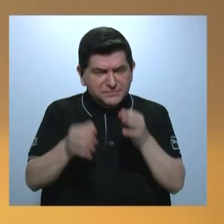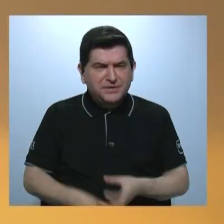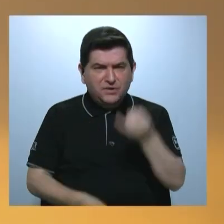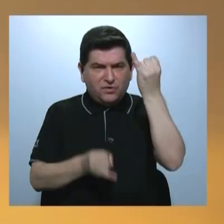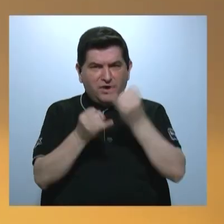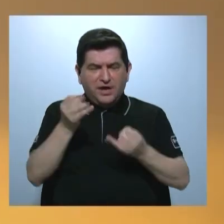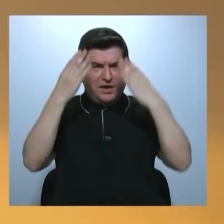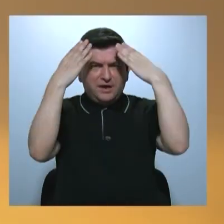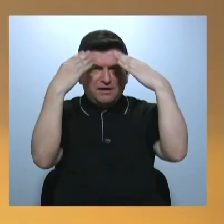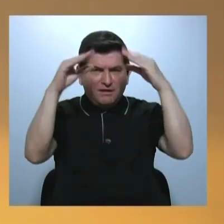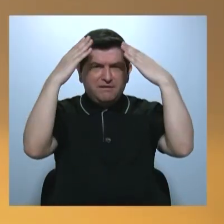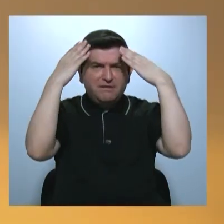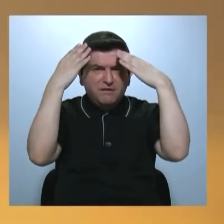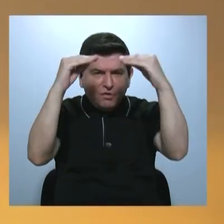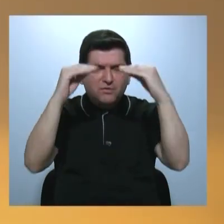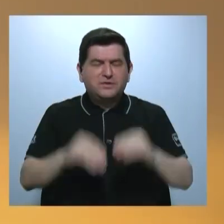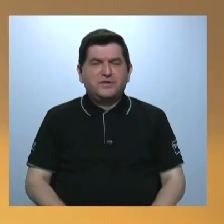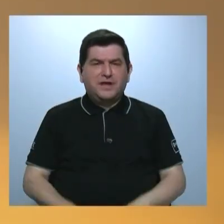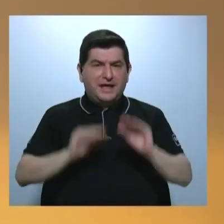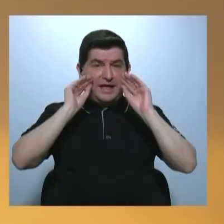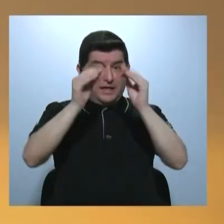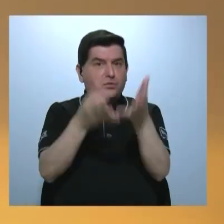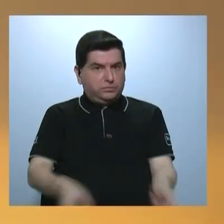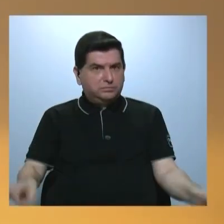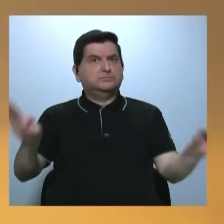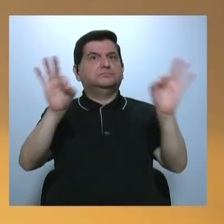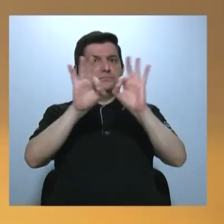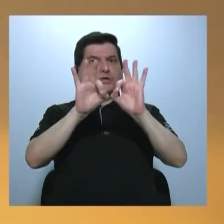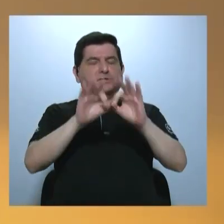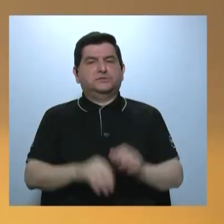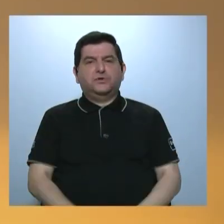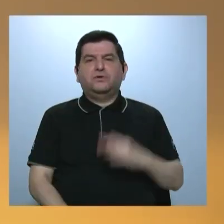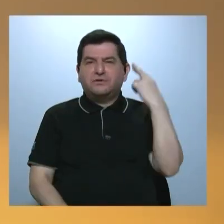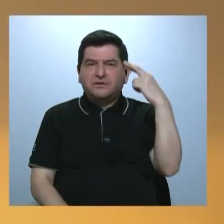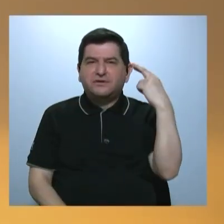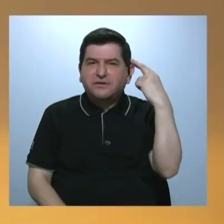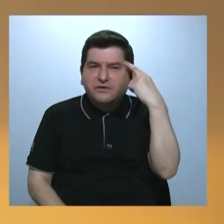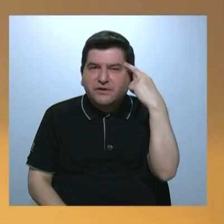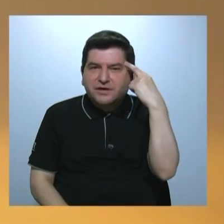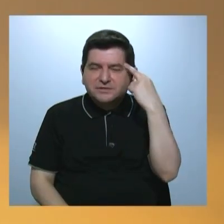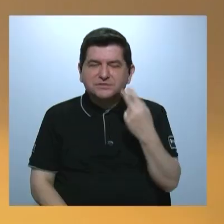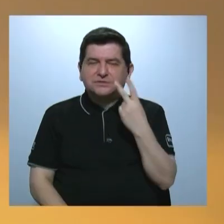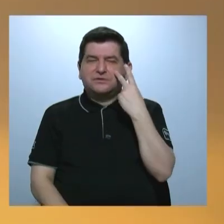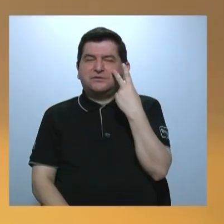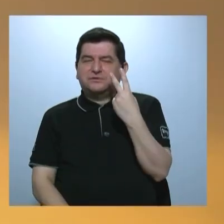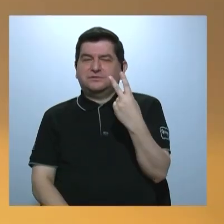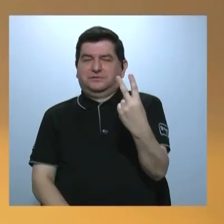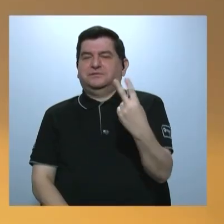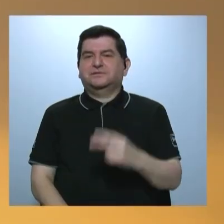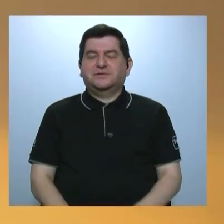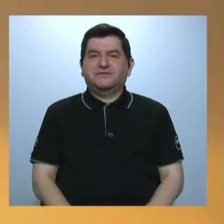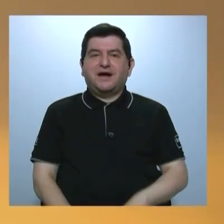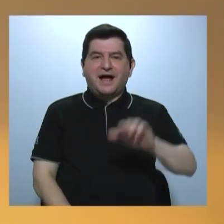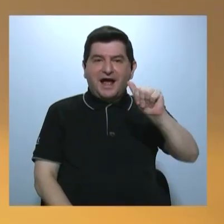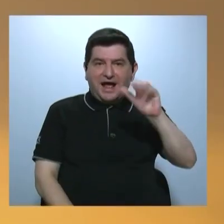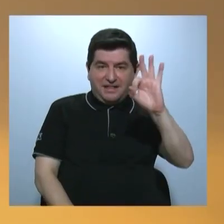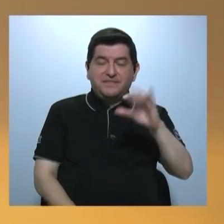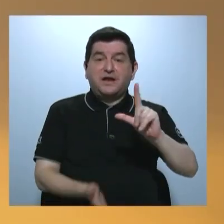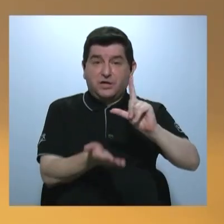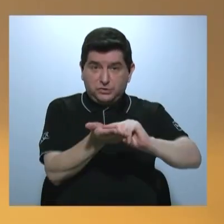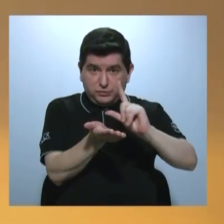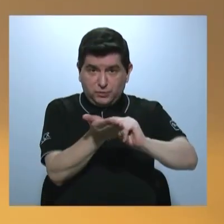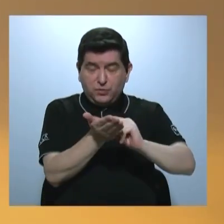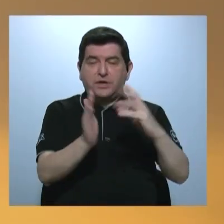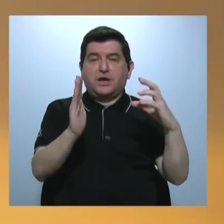último informe, educación fue muy importante. Y eso, entre otras cosas, se puede ver porque don Andrés publica